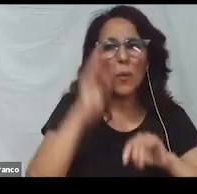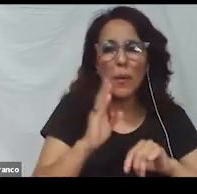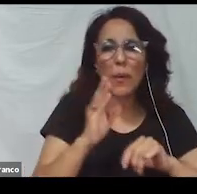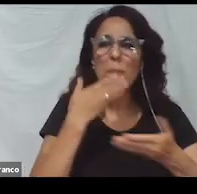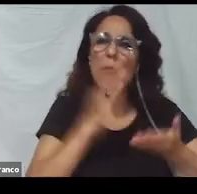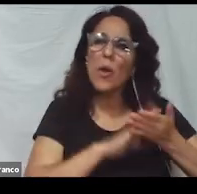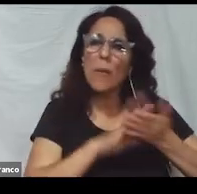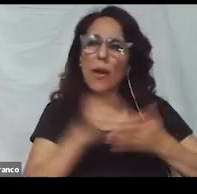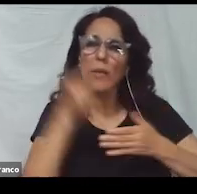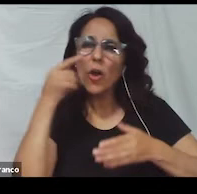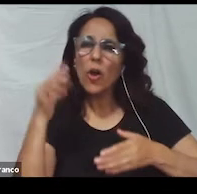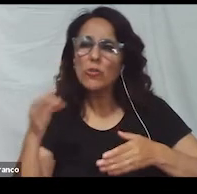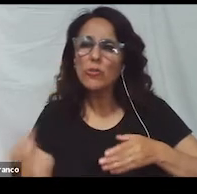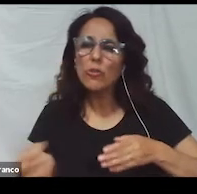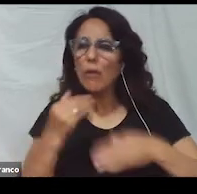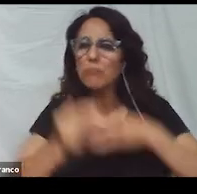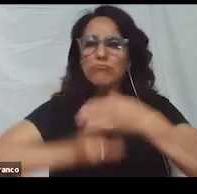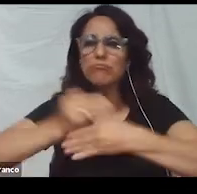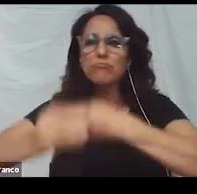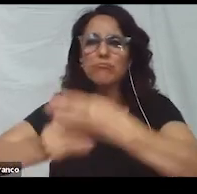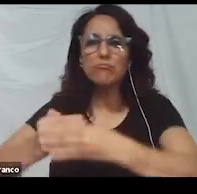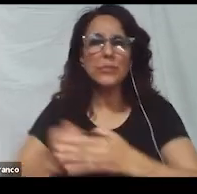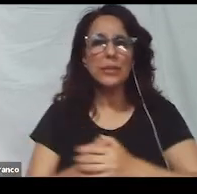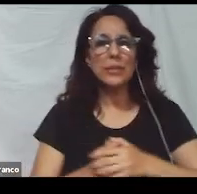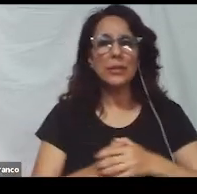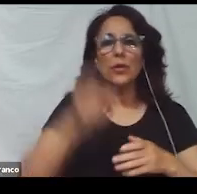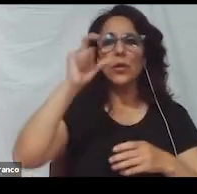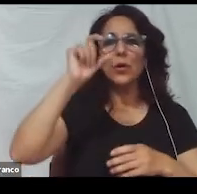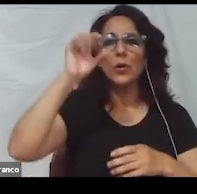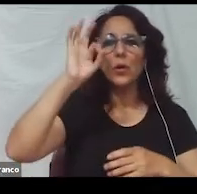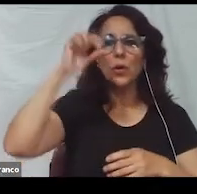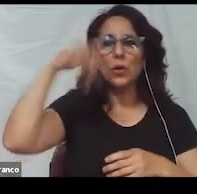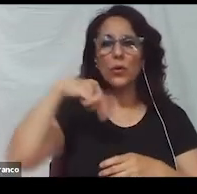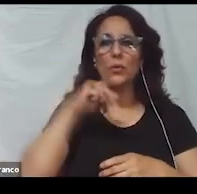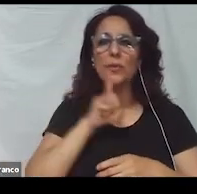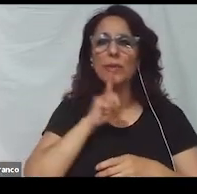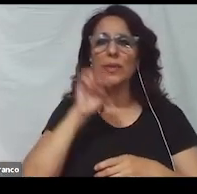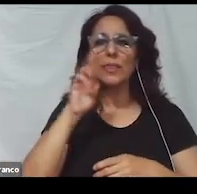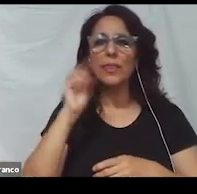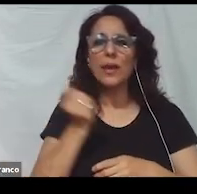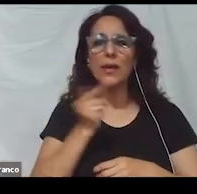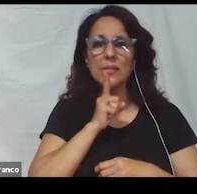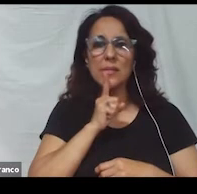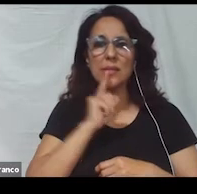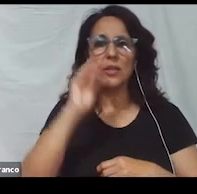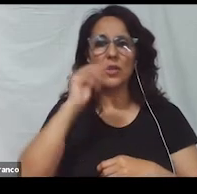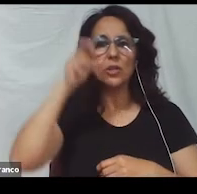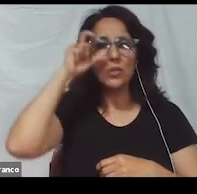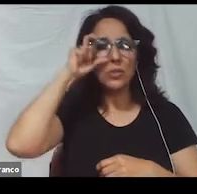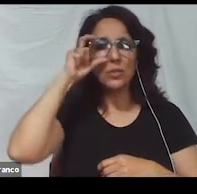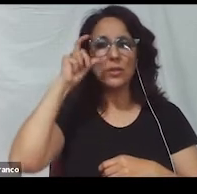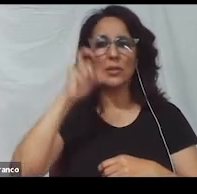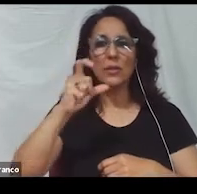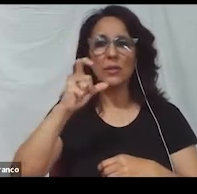van programando, ¿ok? Los contrast checkers o controladores de contraste o validadores de